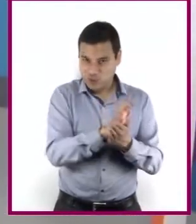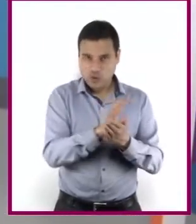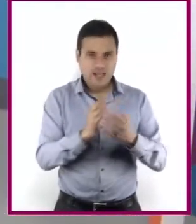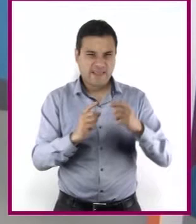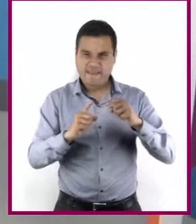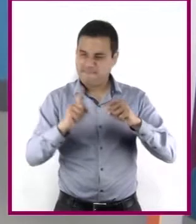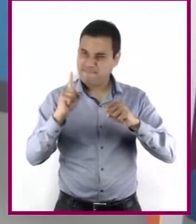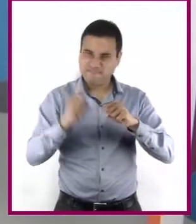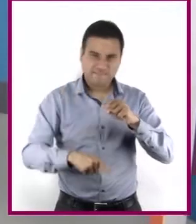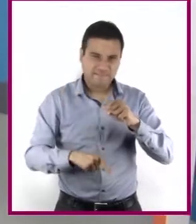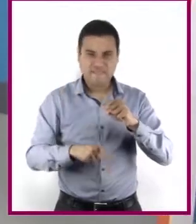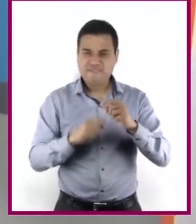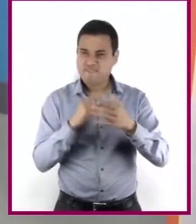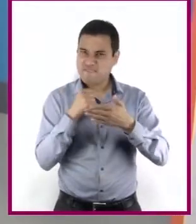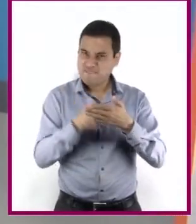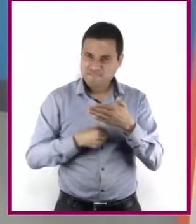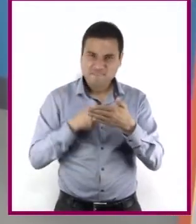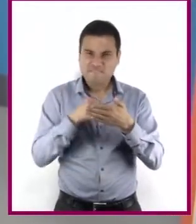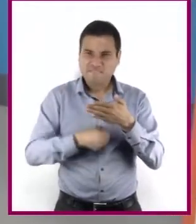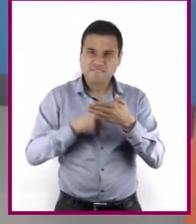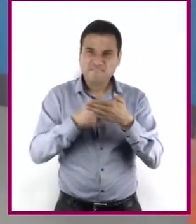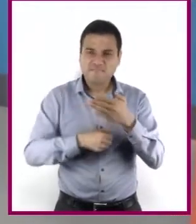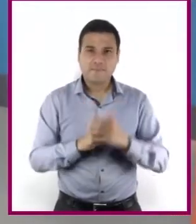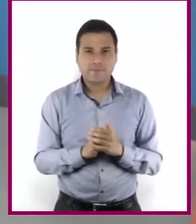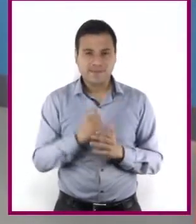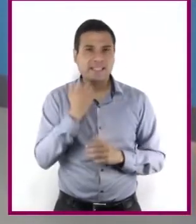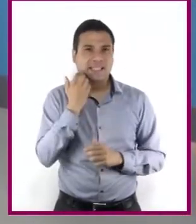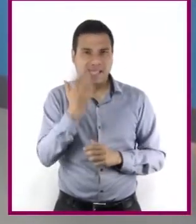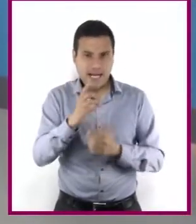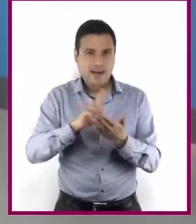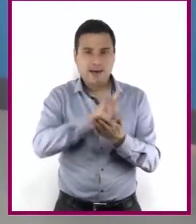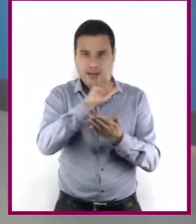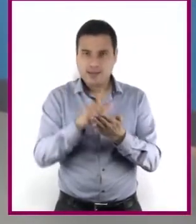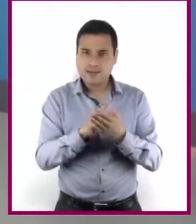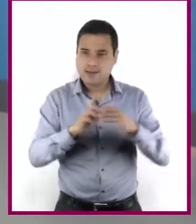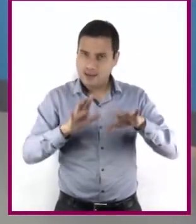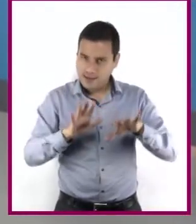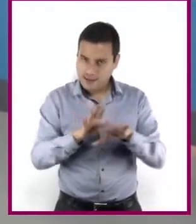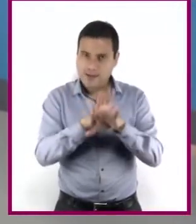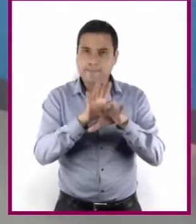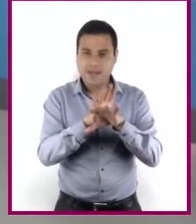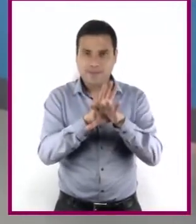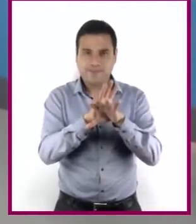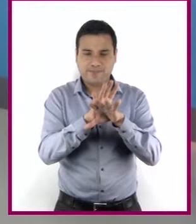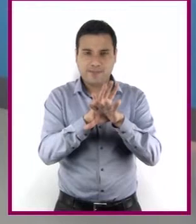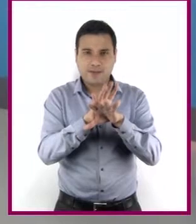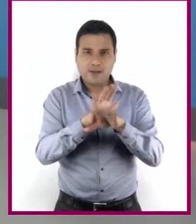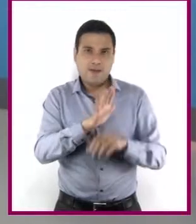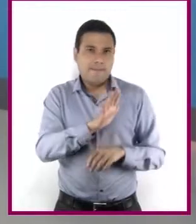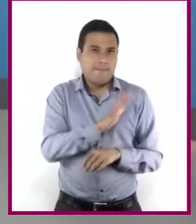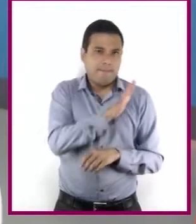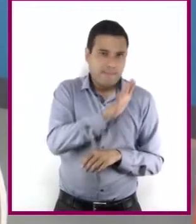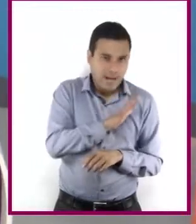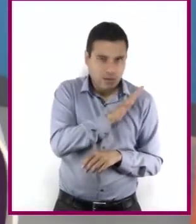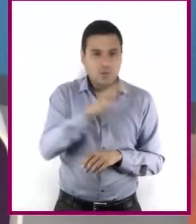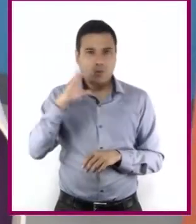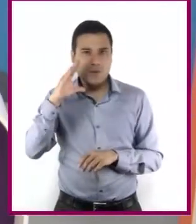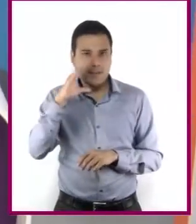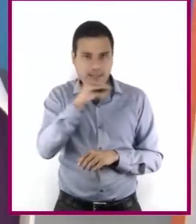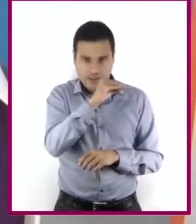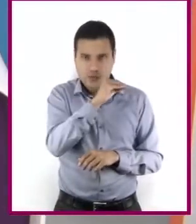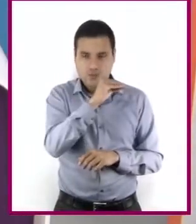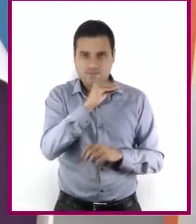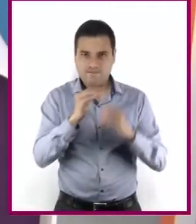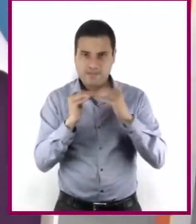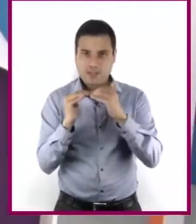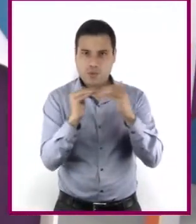que segregaban a los ciudadanos no blancos de Sudáfrica, para conseguir la igualdad en su país.